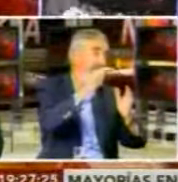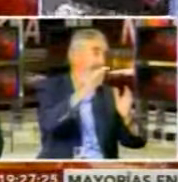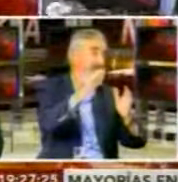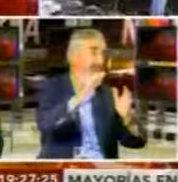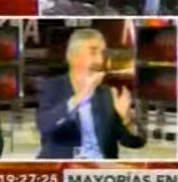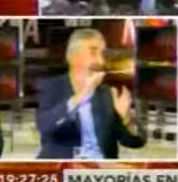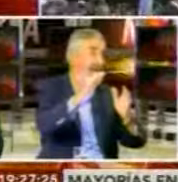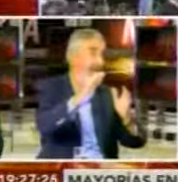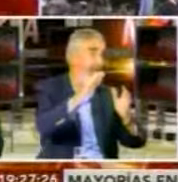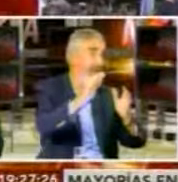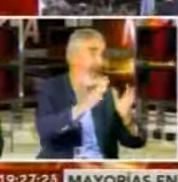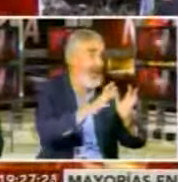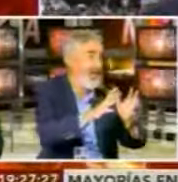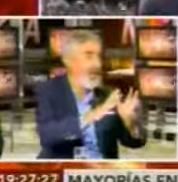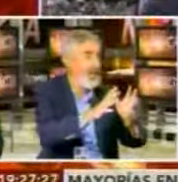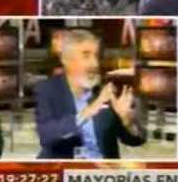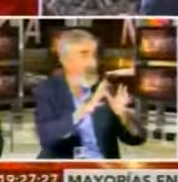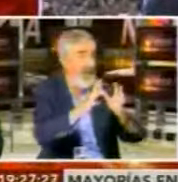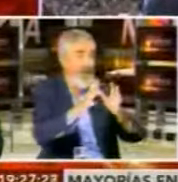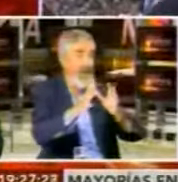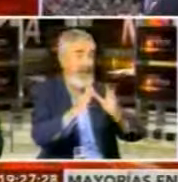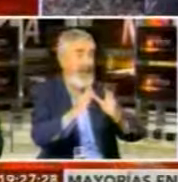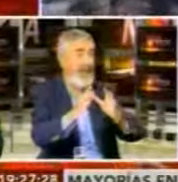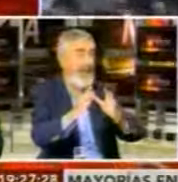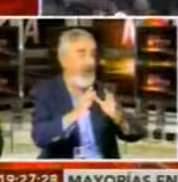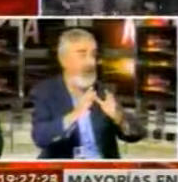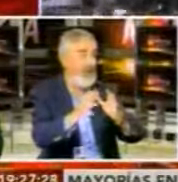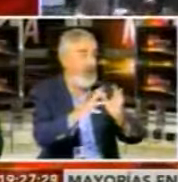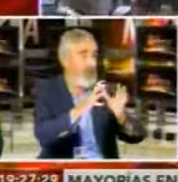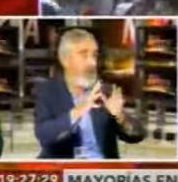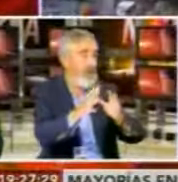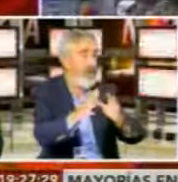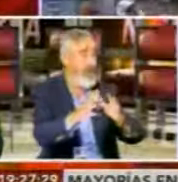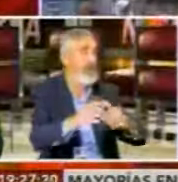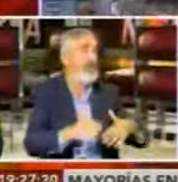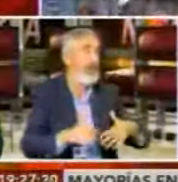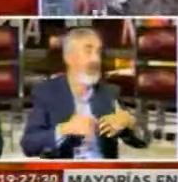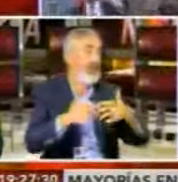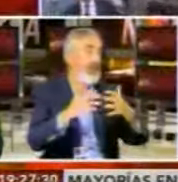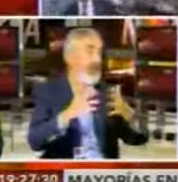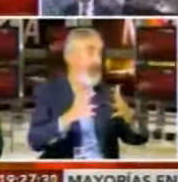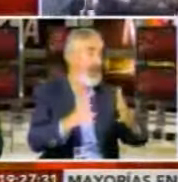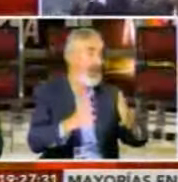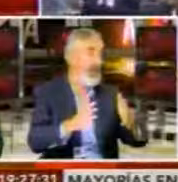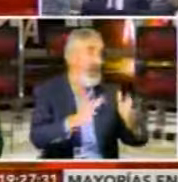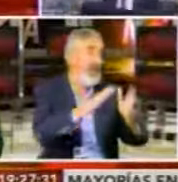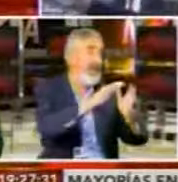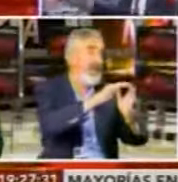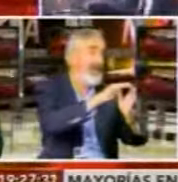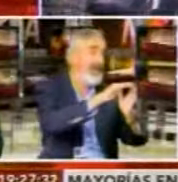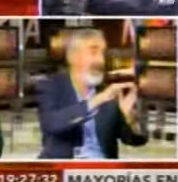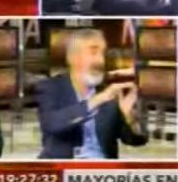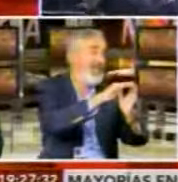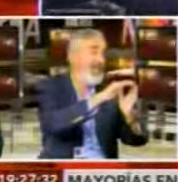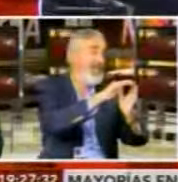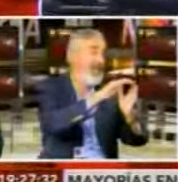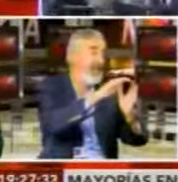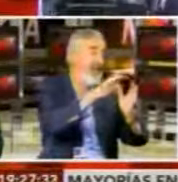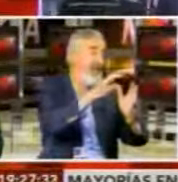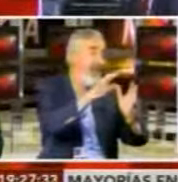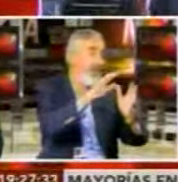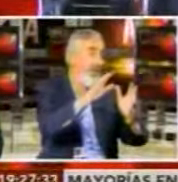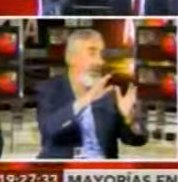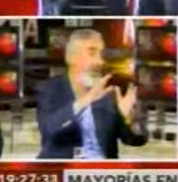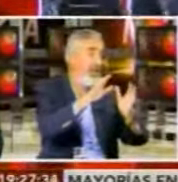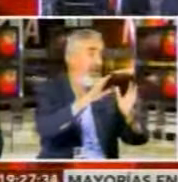de venta que tiene la empresa, porque ahí van a ajustar sus niveles de producción, sus niveles de empleo y sus requerimientos de inversión. Depende también de saber si las reglas